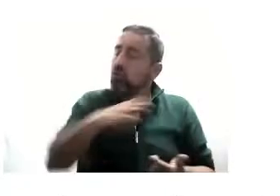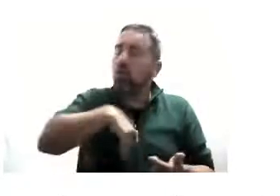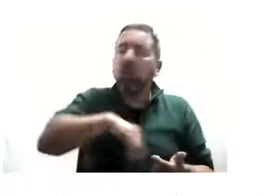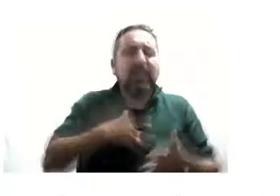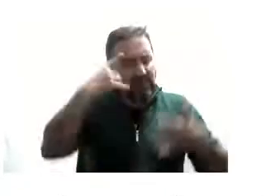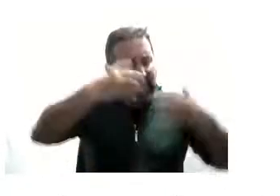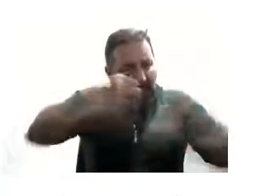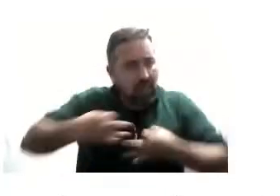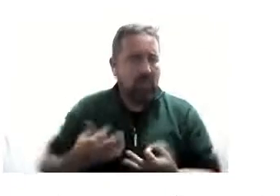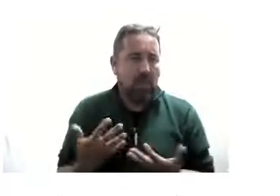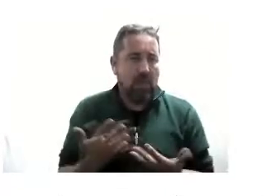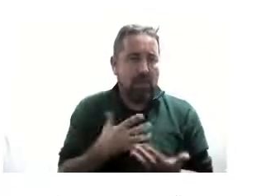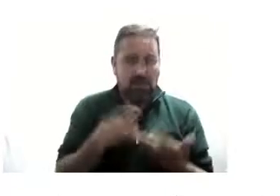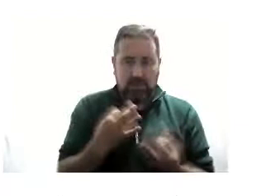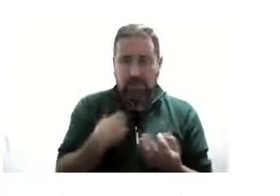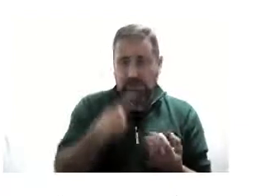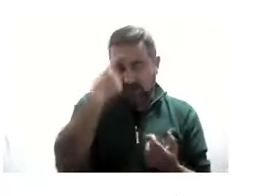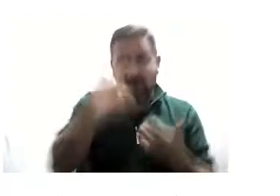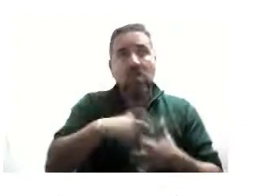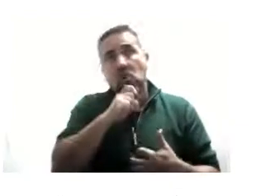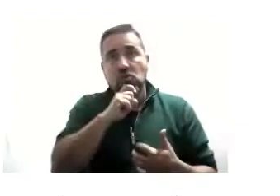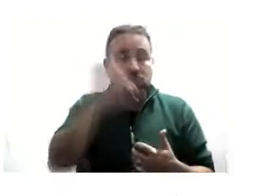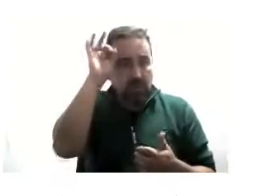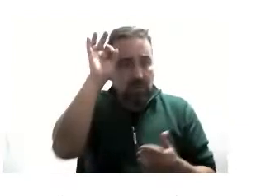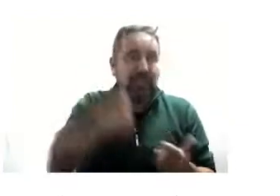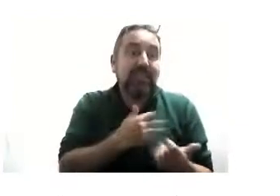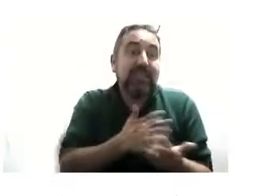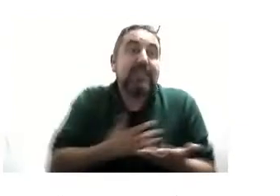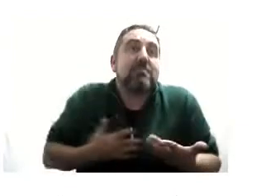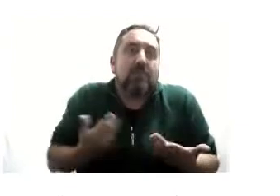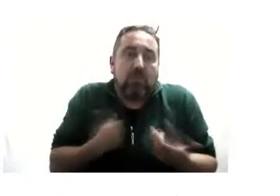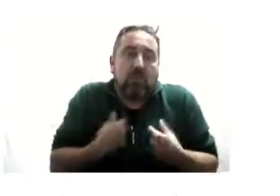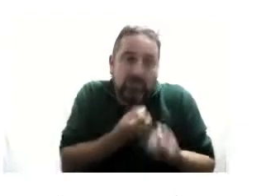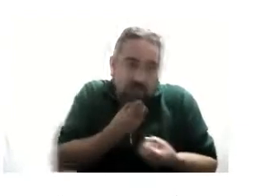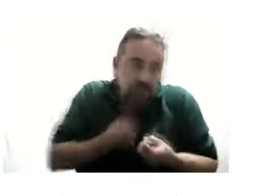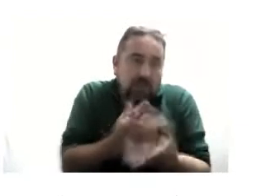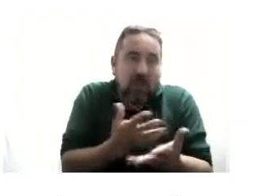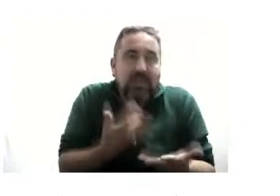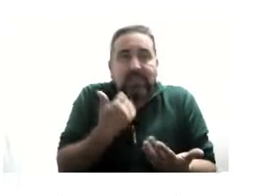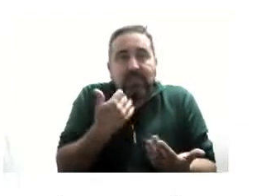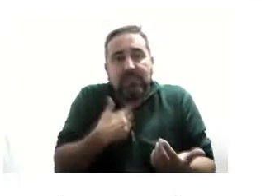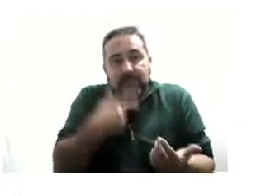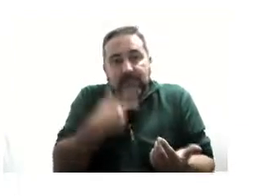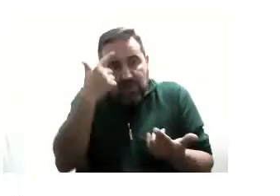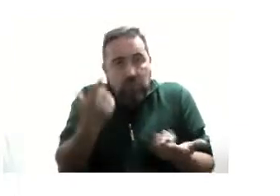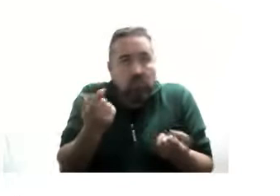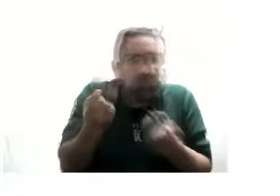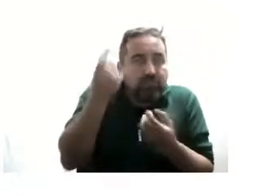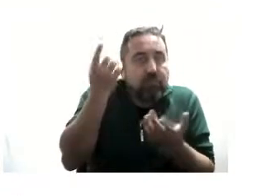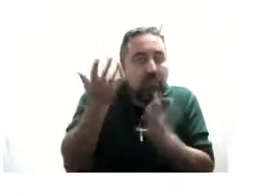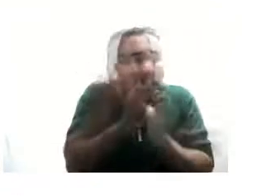cómo van a funcionar los implantes. Bueno, voy a tratar de transmitir hasta qué punto podemos tener una idea de cómo va a